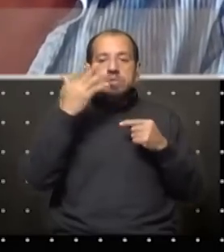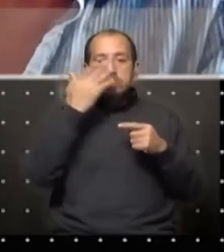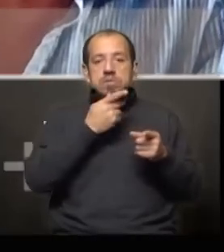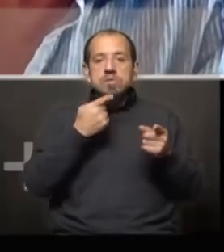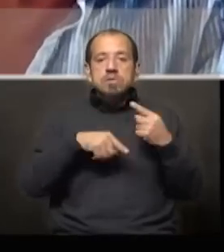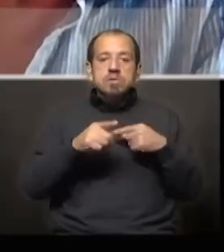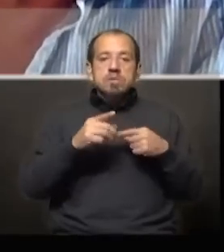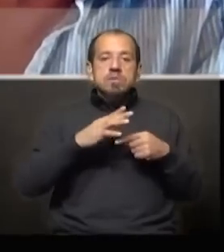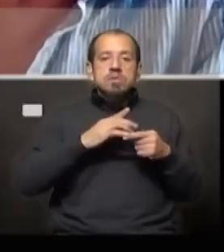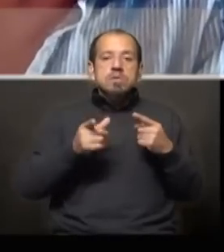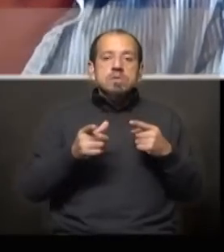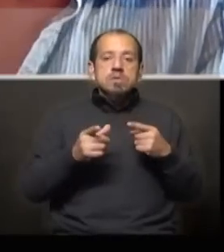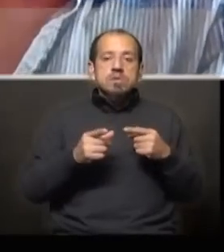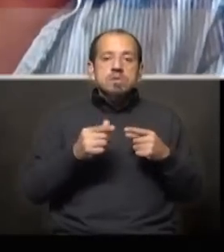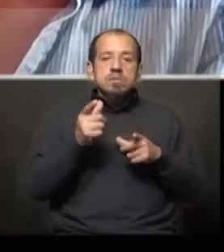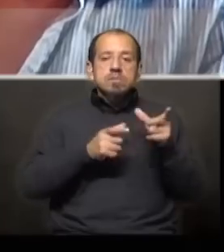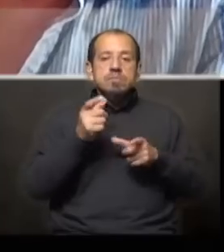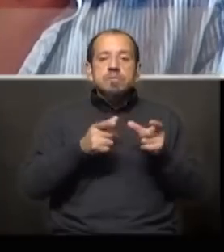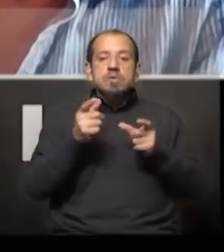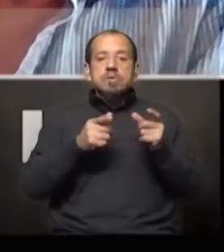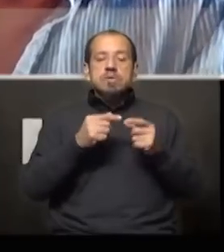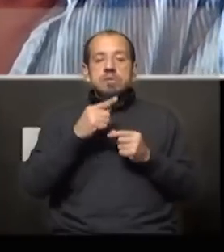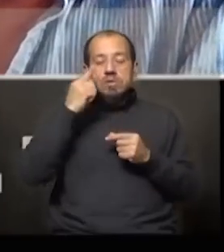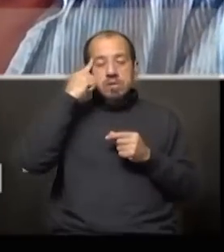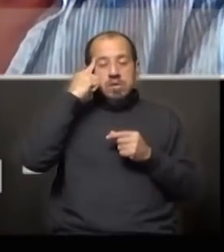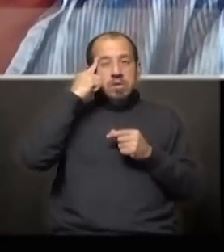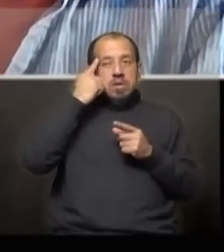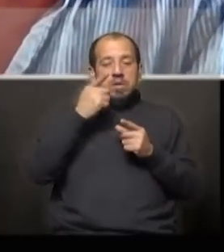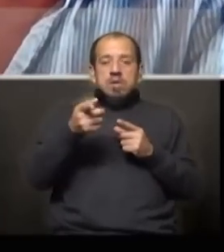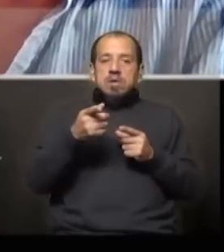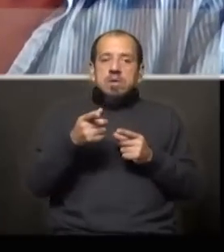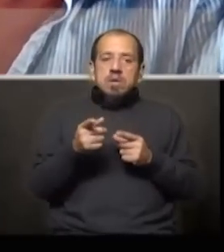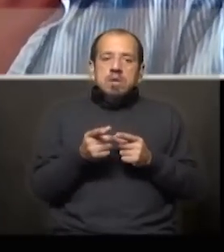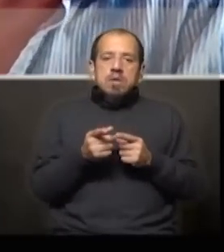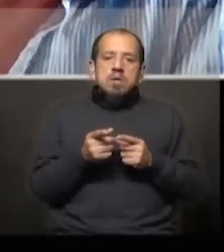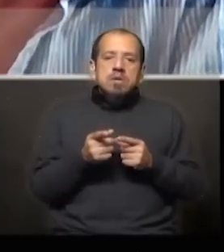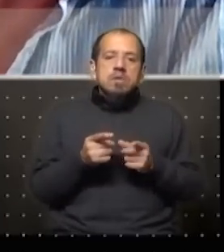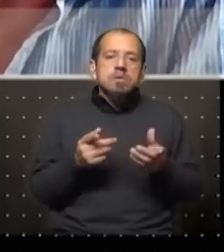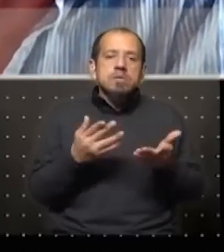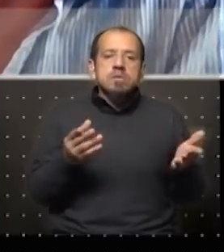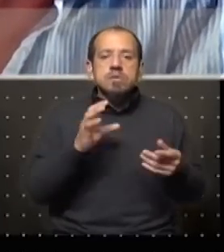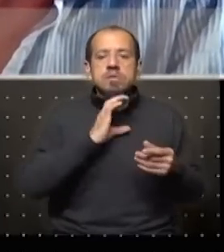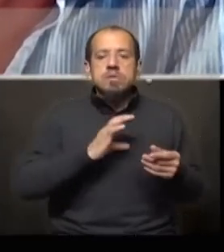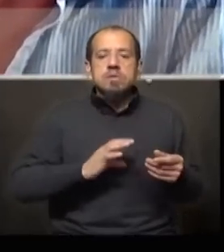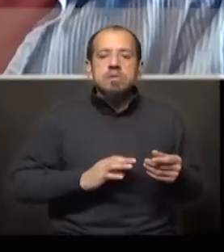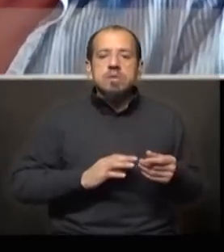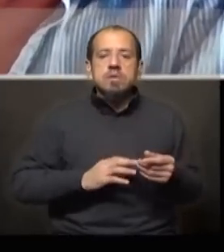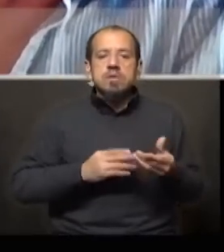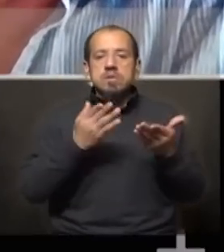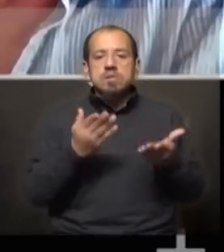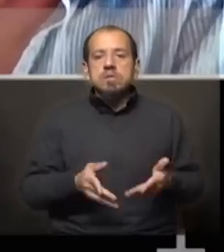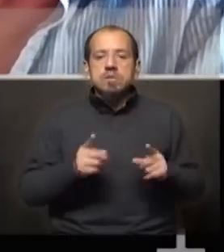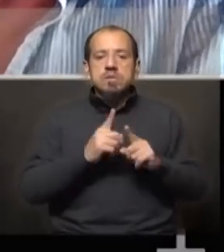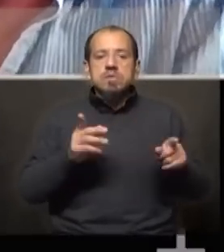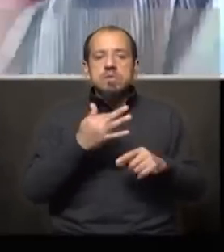hay muchísima gente que piensa que las personas que tienen determinada tipo de características físicas no